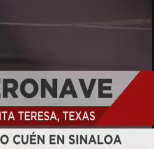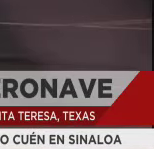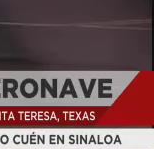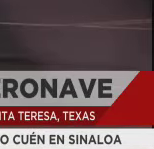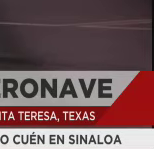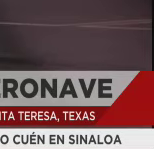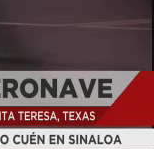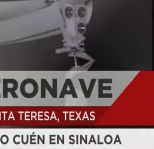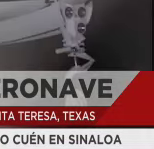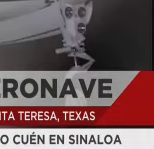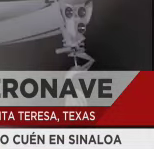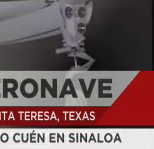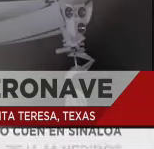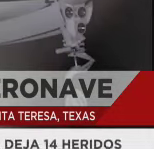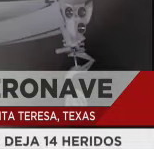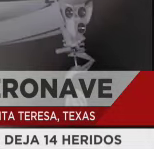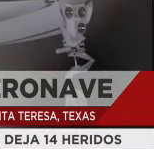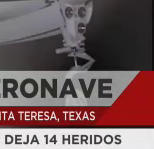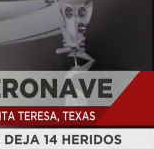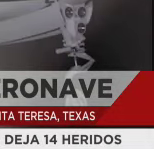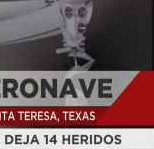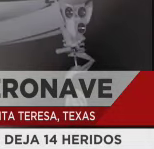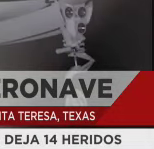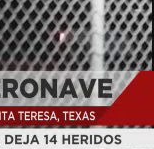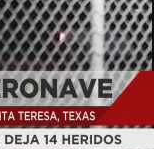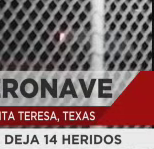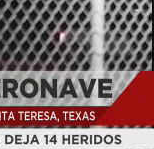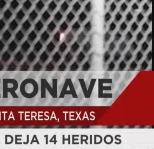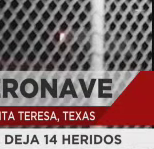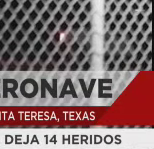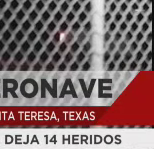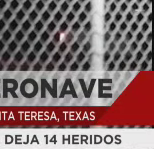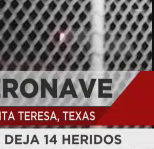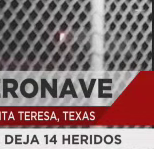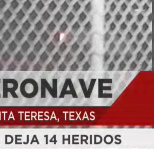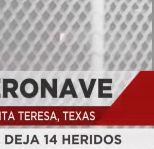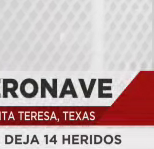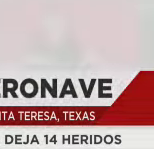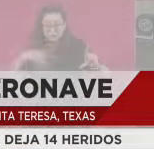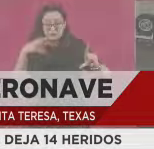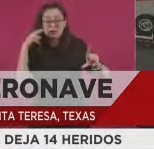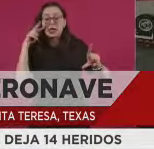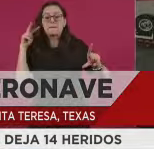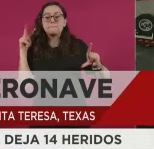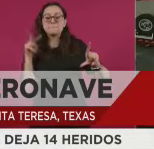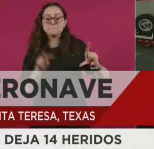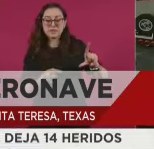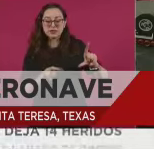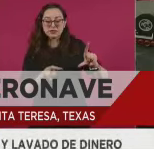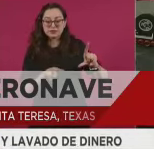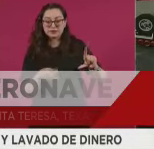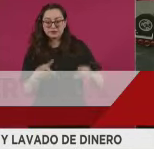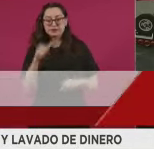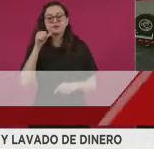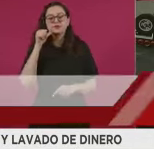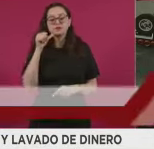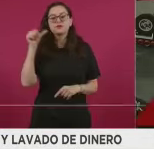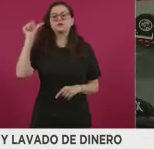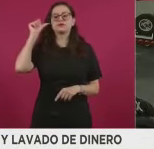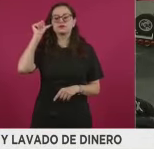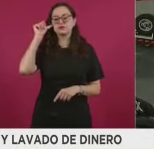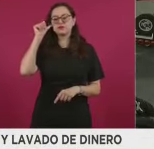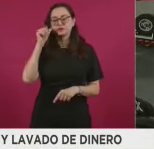Migración sobre el plan de vuelo de la aeronave donde viajaban El Mayo y Joaquín Guzmán López. El día de ayer, entre